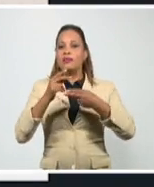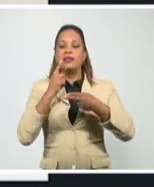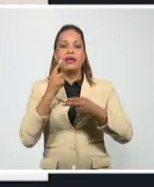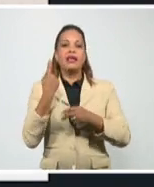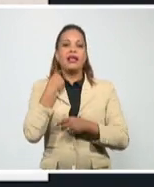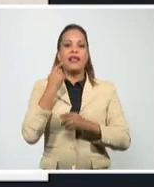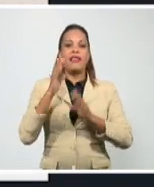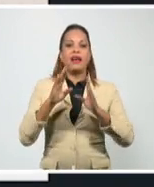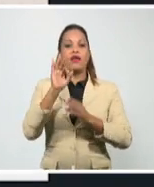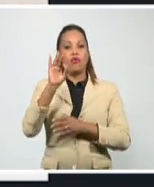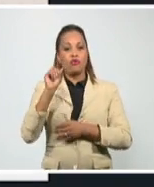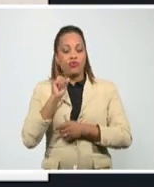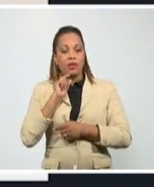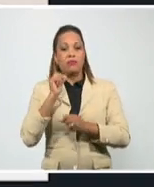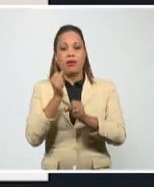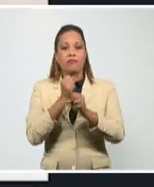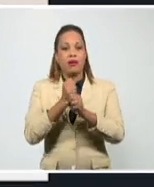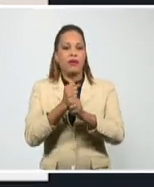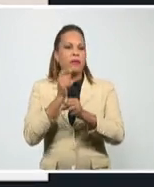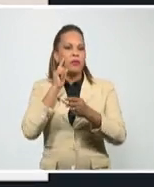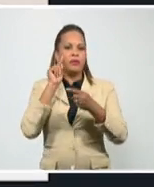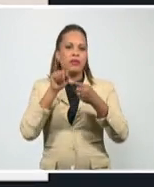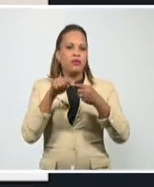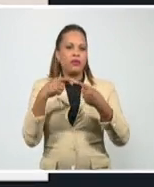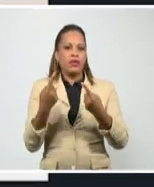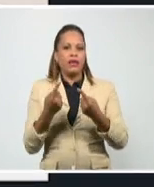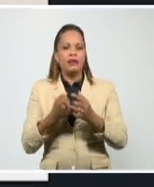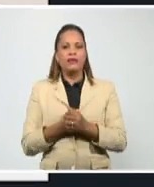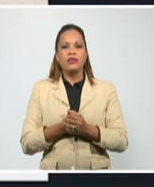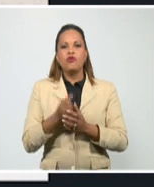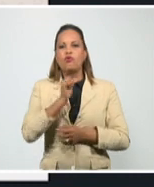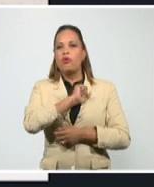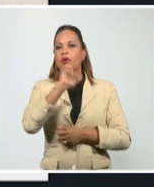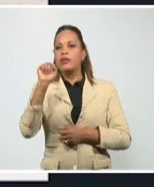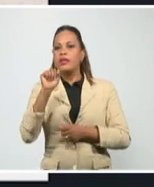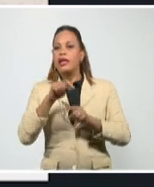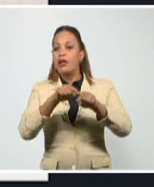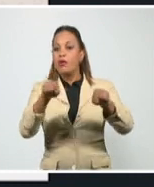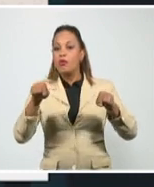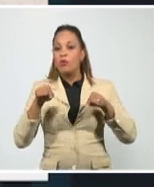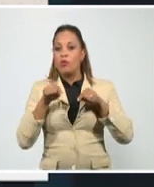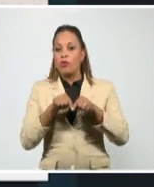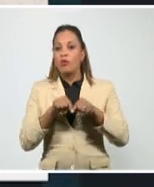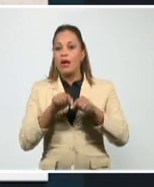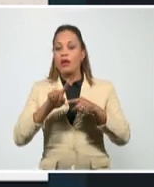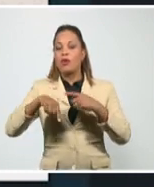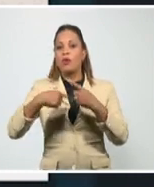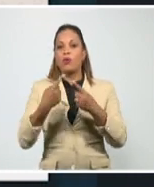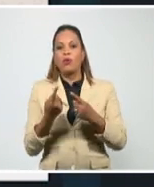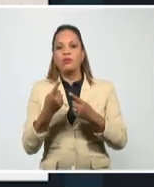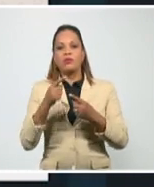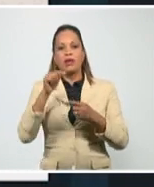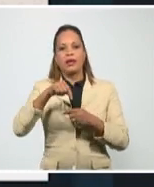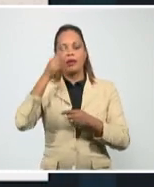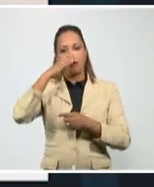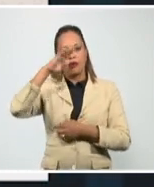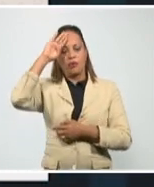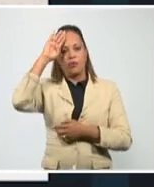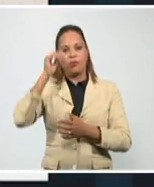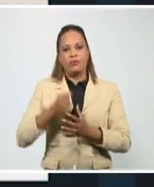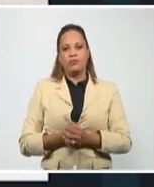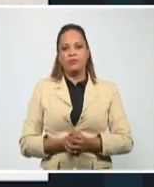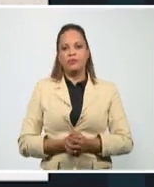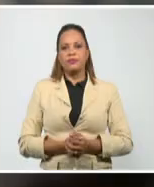los 80. La intención es conquistar el espacio simbólico contra la institucionalidad del